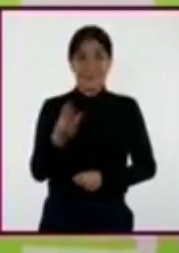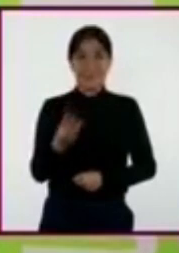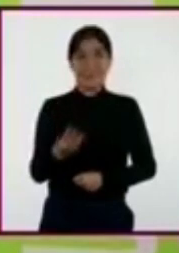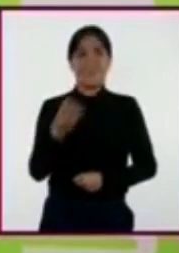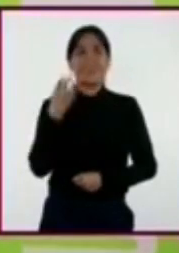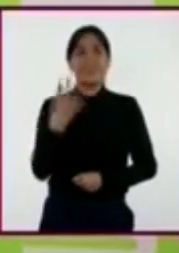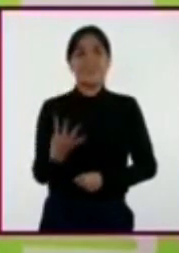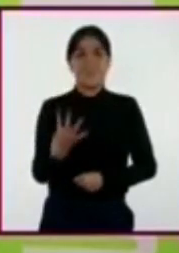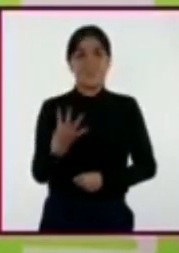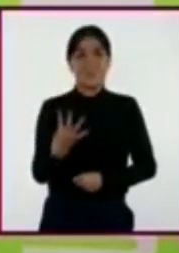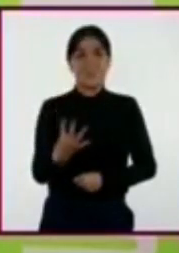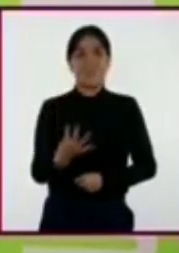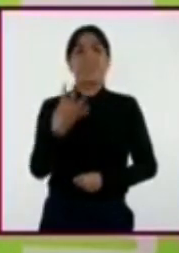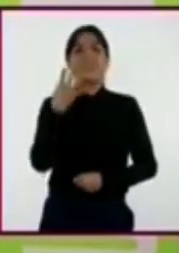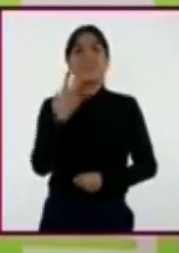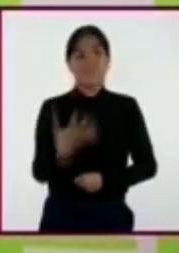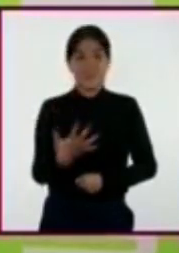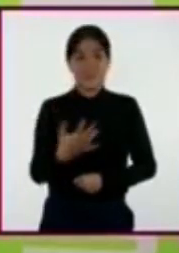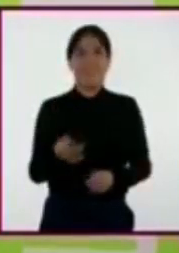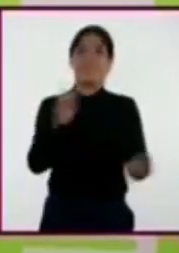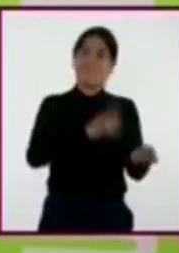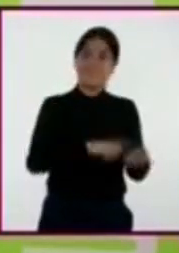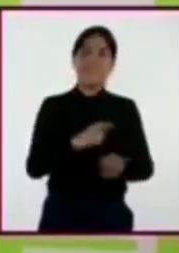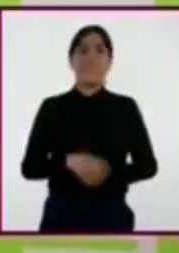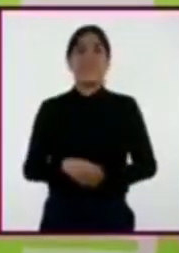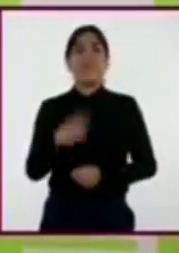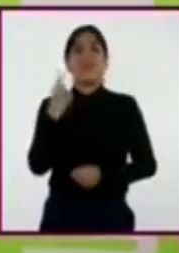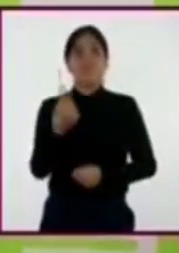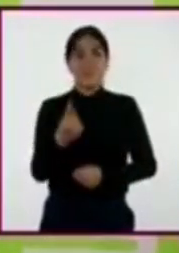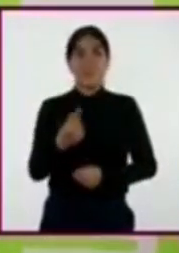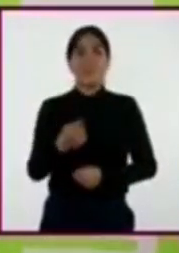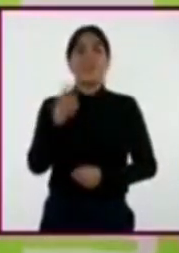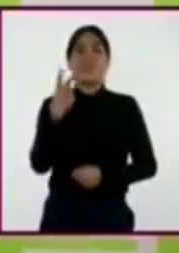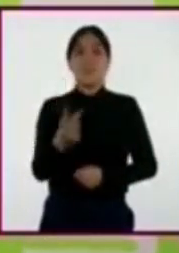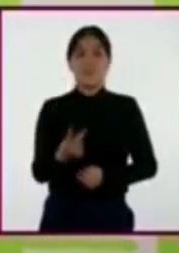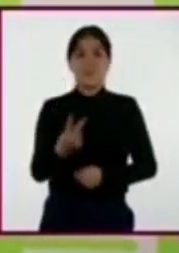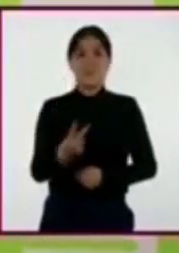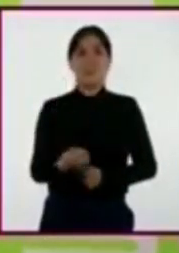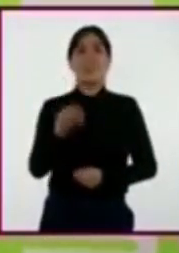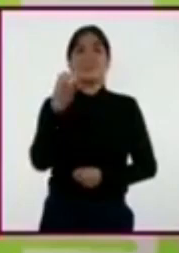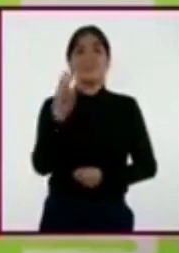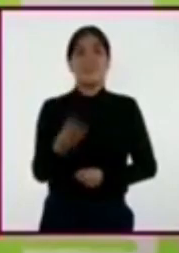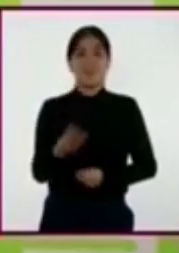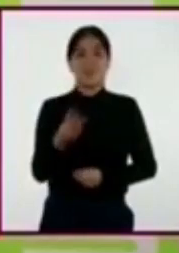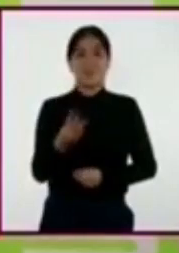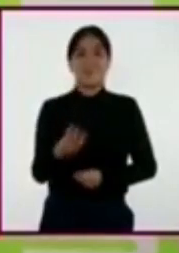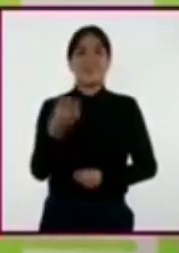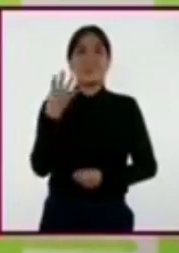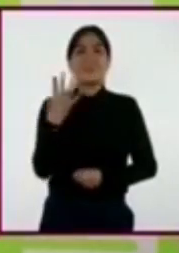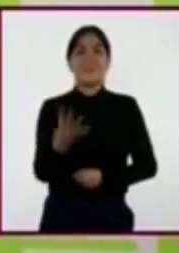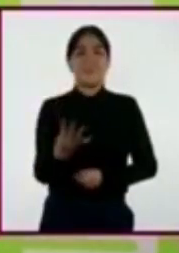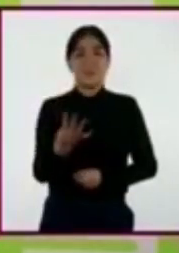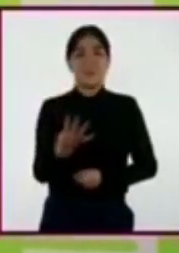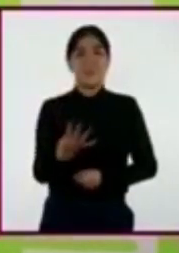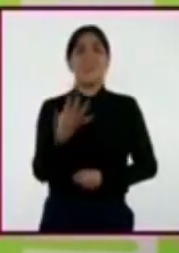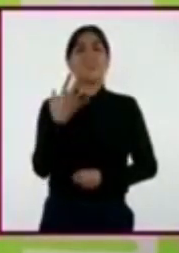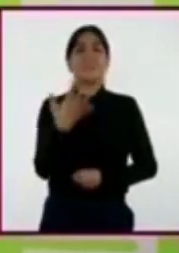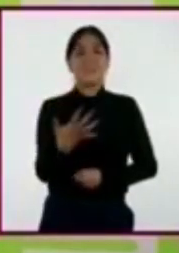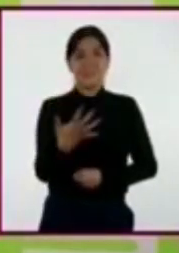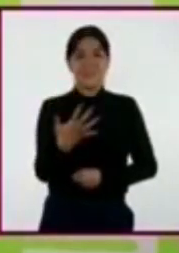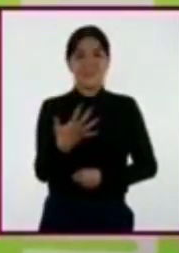3, 4, 5, cambio. Y 1, 2, 3,